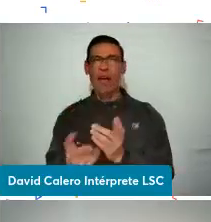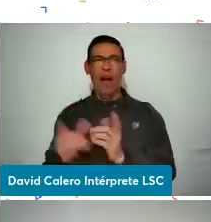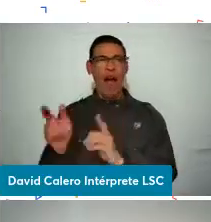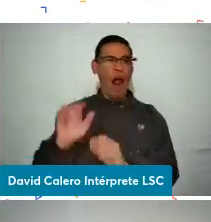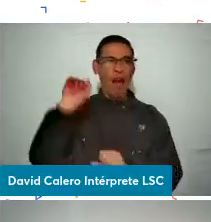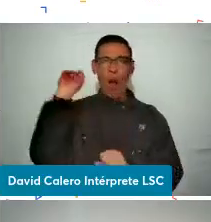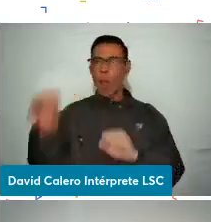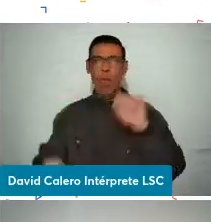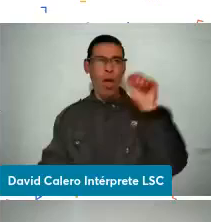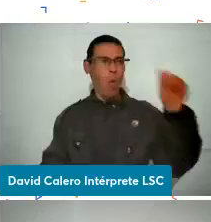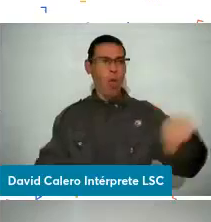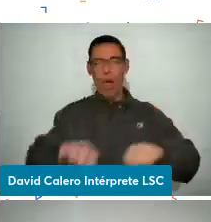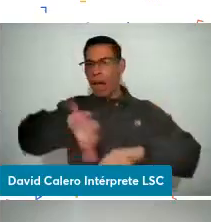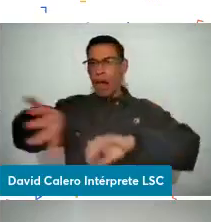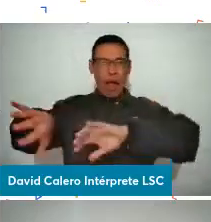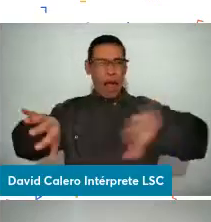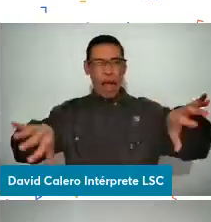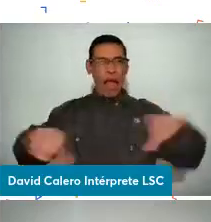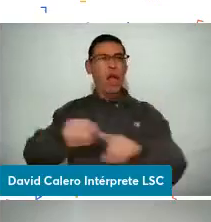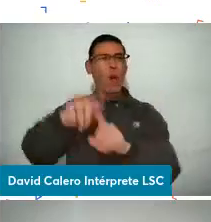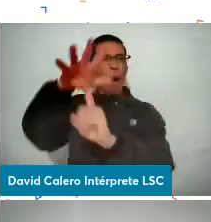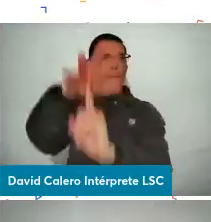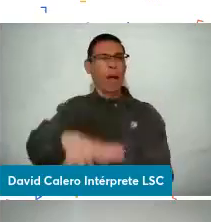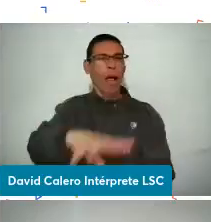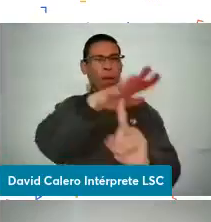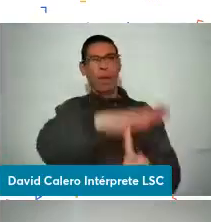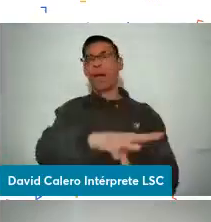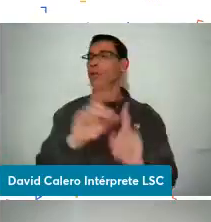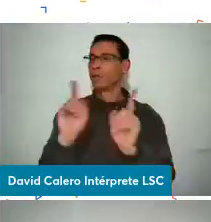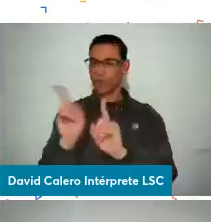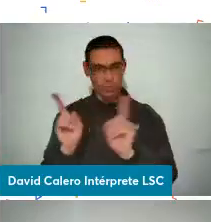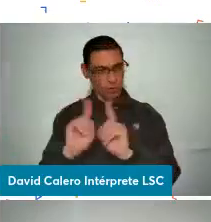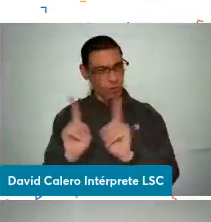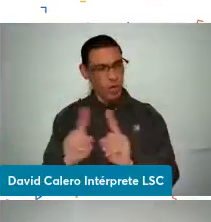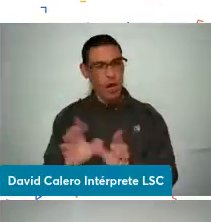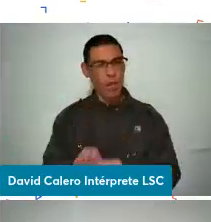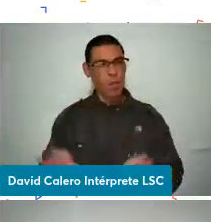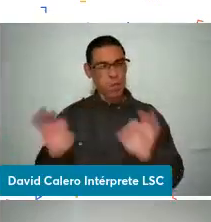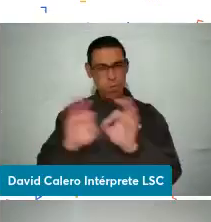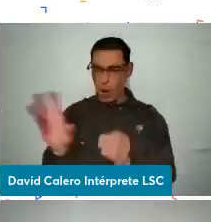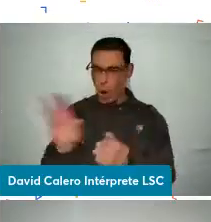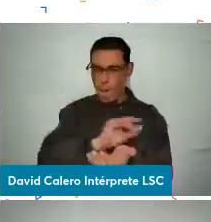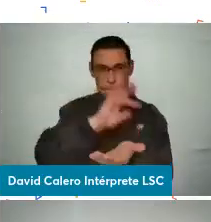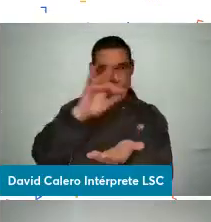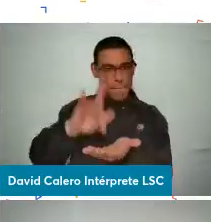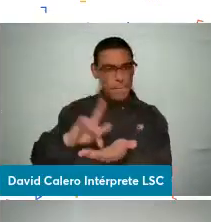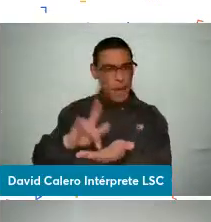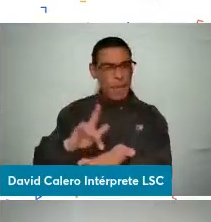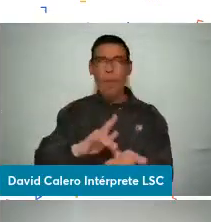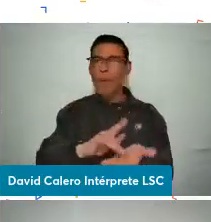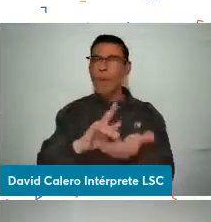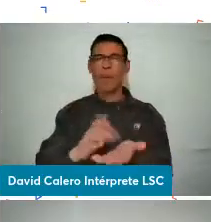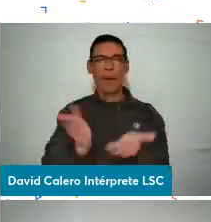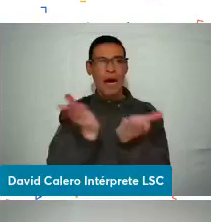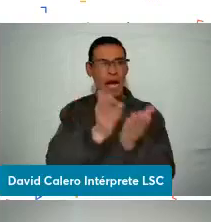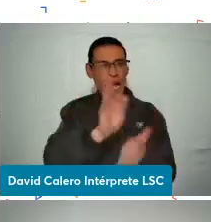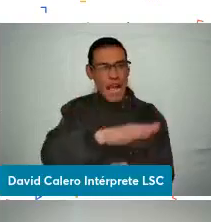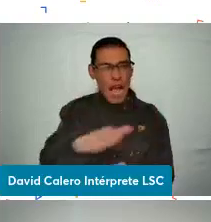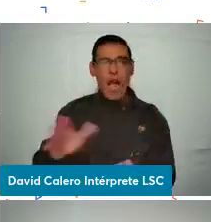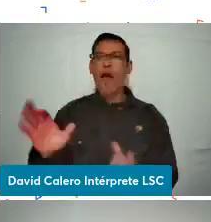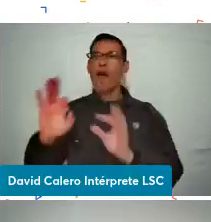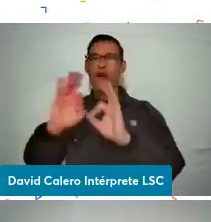apartar a nadie, que por el contrario, no solamente participaran estudiantes, sino también familias y demás